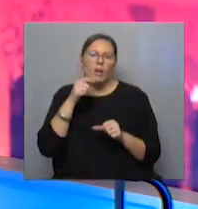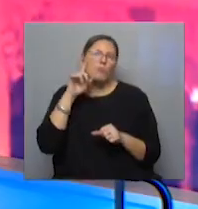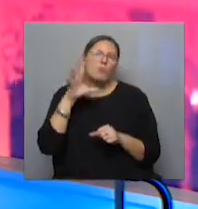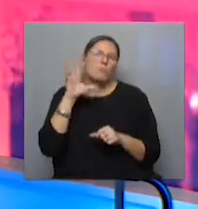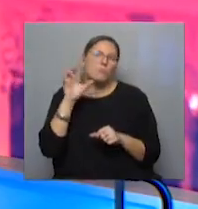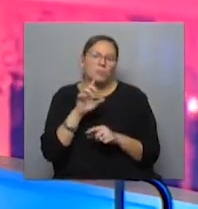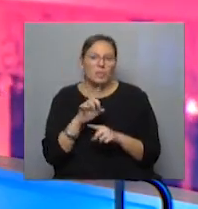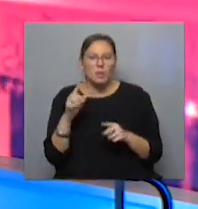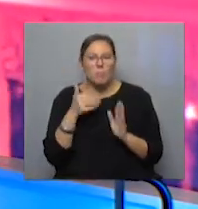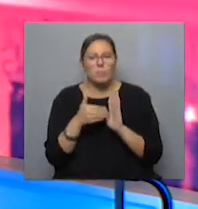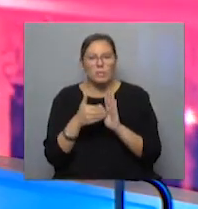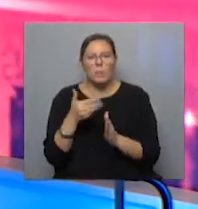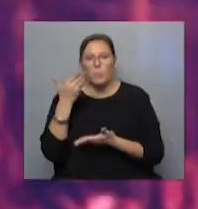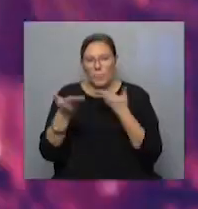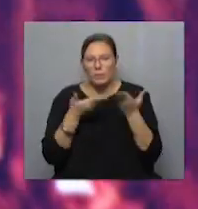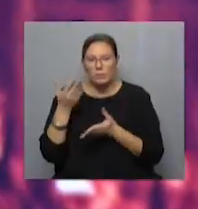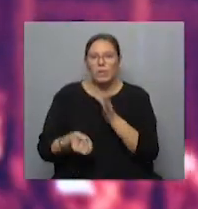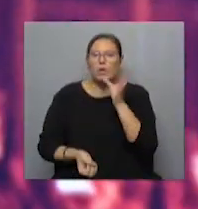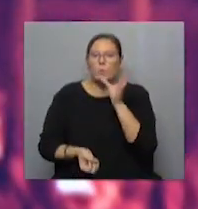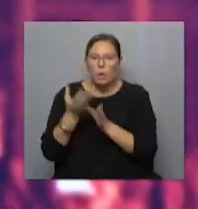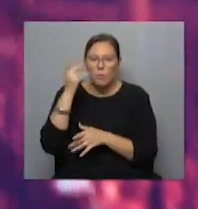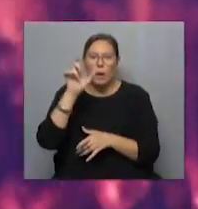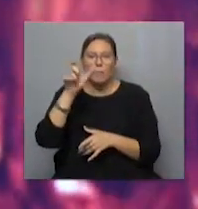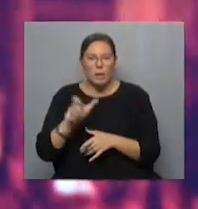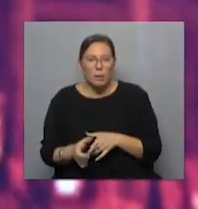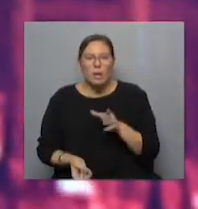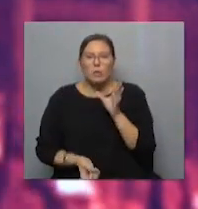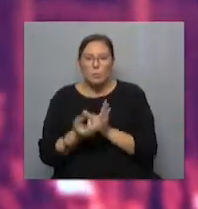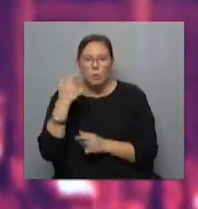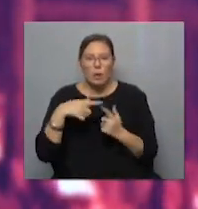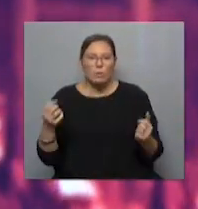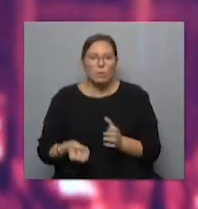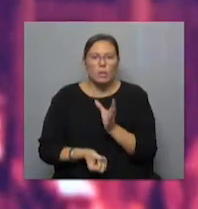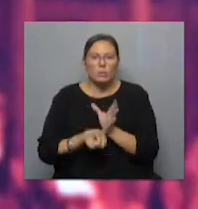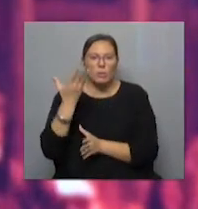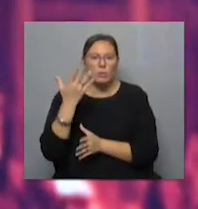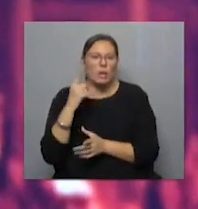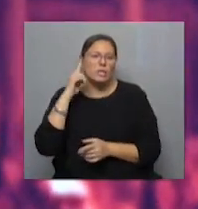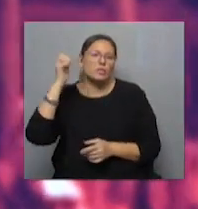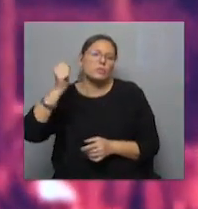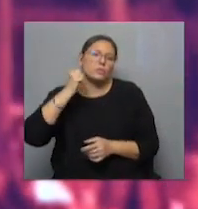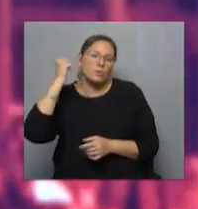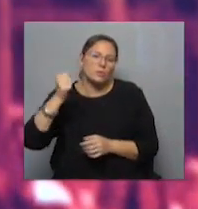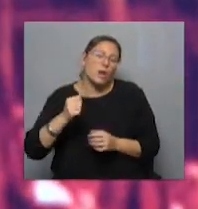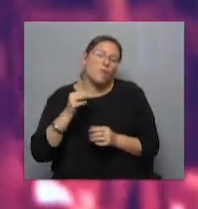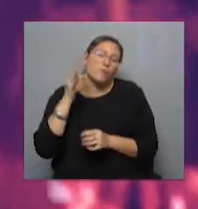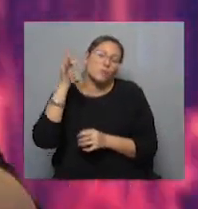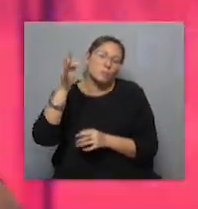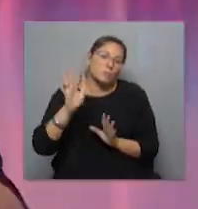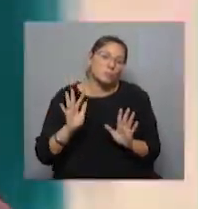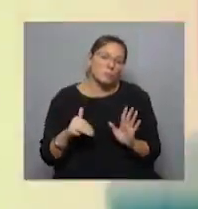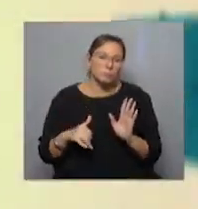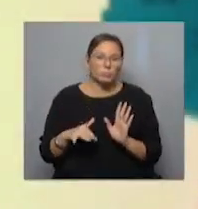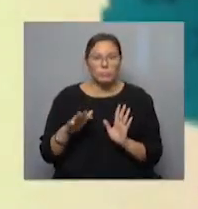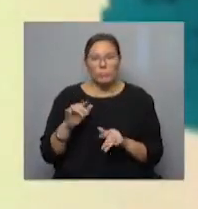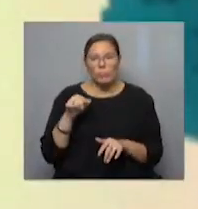presentar canciones nuevas, palabras nuevas, cosas nuevas y soñar posibles futuros, digamos. Más que nada,